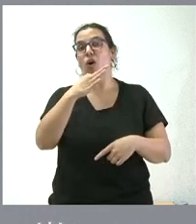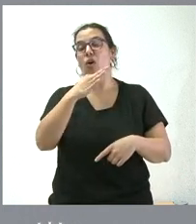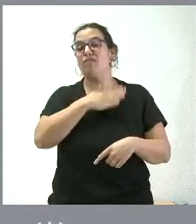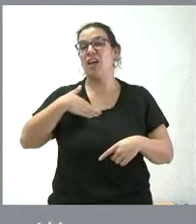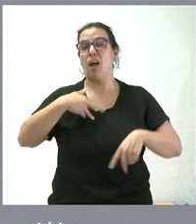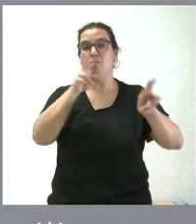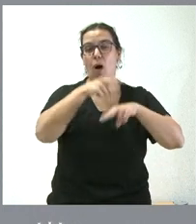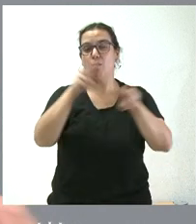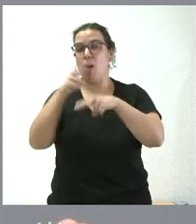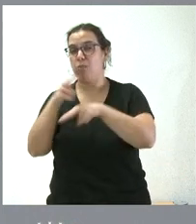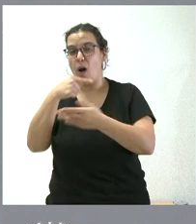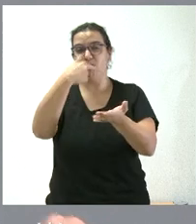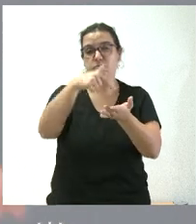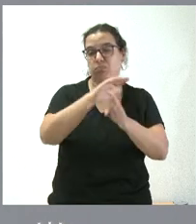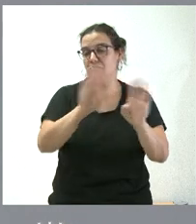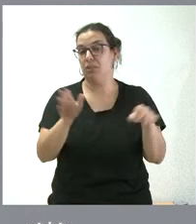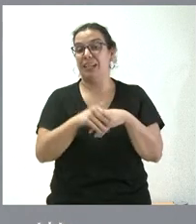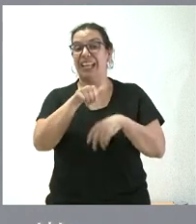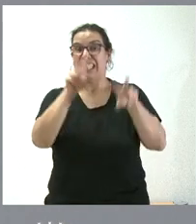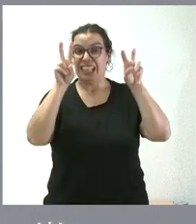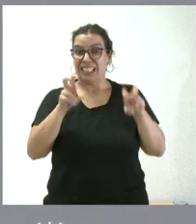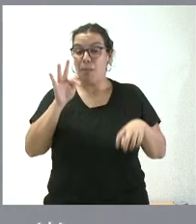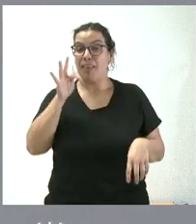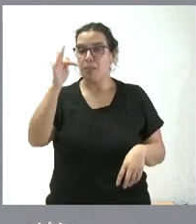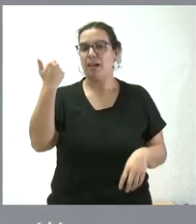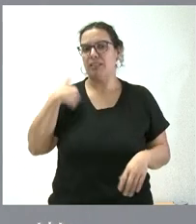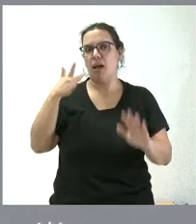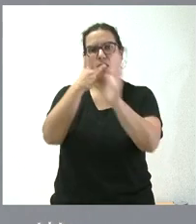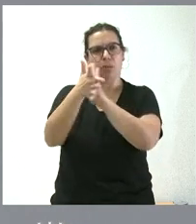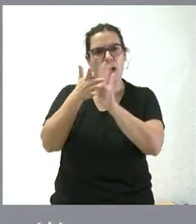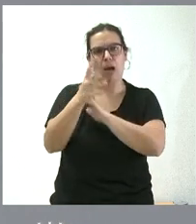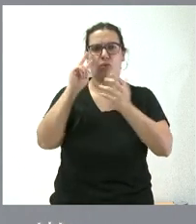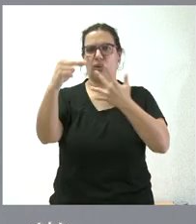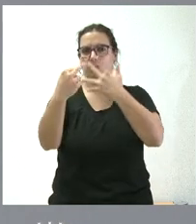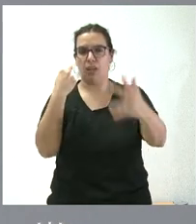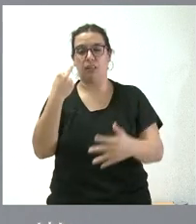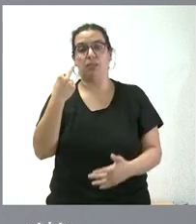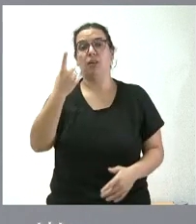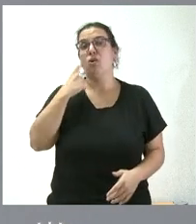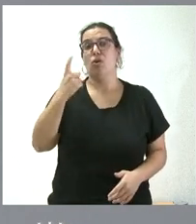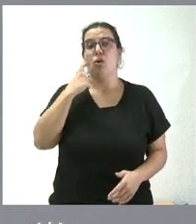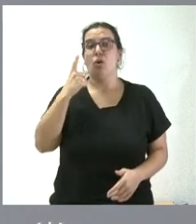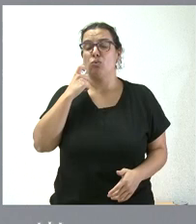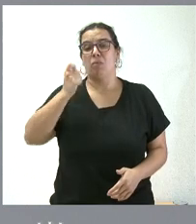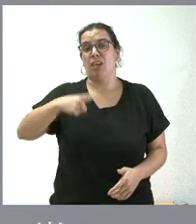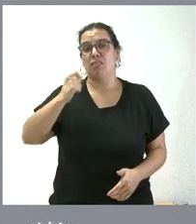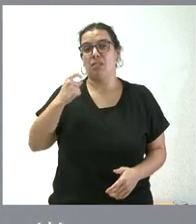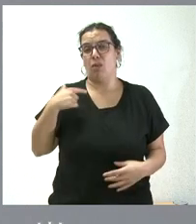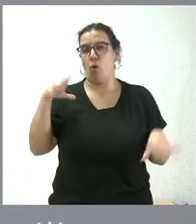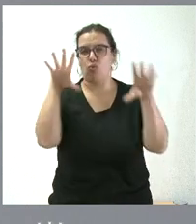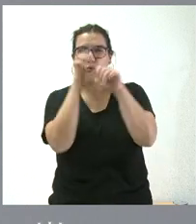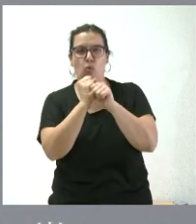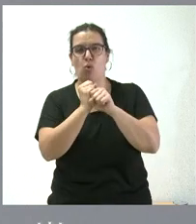responsabilidades creo que sobre este asunto además ha dado explicación se ha dado transparencia estamos muy acostumbrados a la falta de transparencia muchas veces fíjese